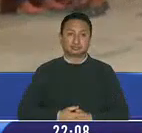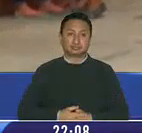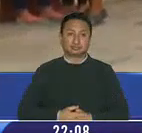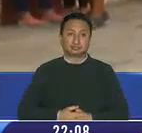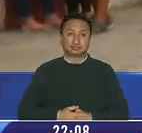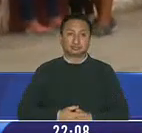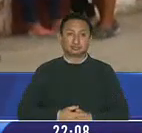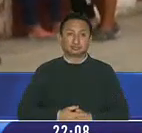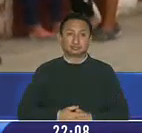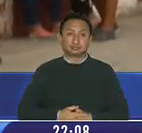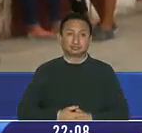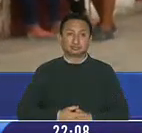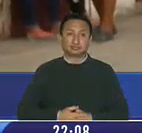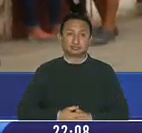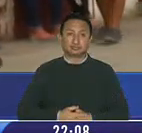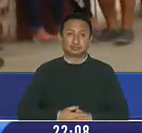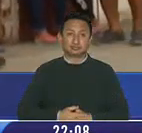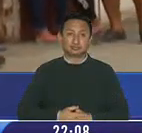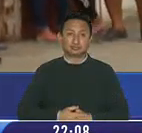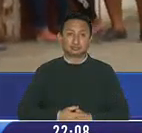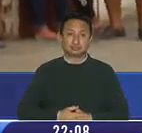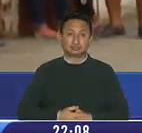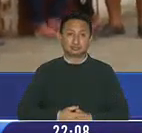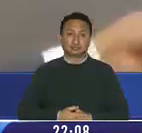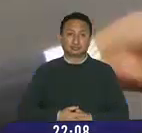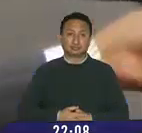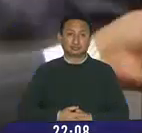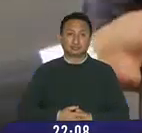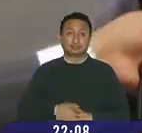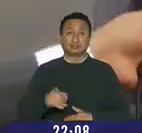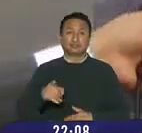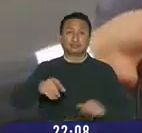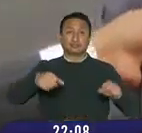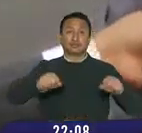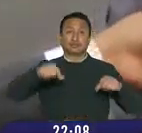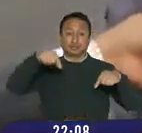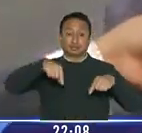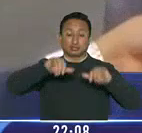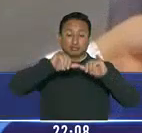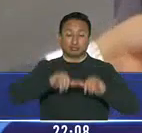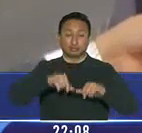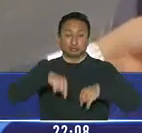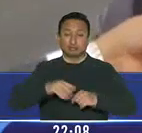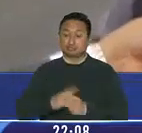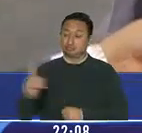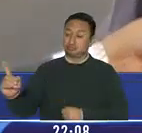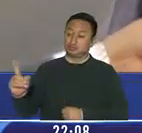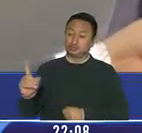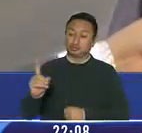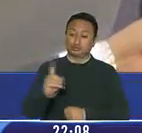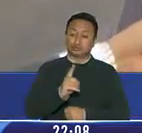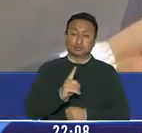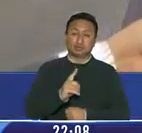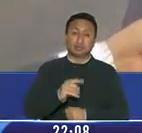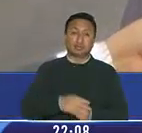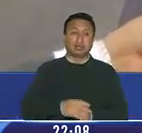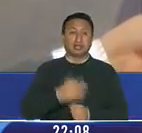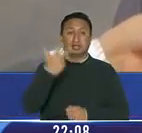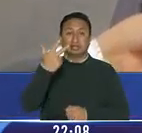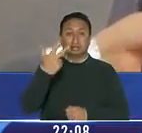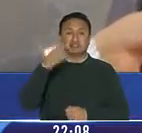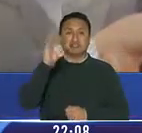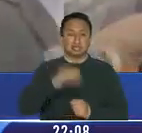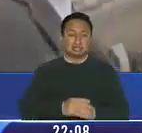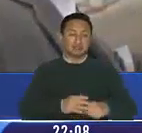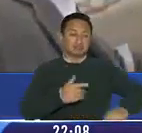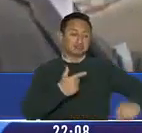aquí de los buses alimentadores. La moto se para acá y el otro viene caminando. Él impacta más de 3 impactos de